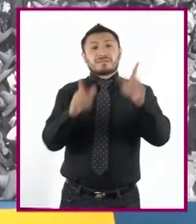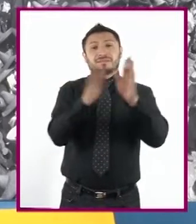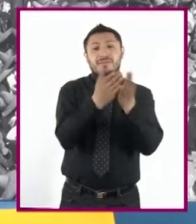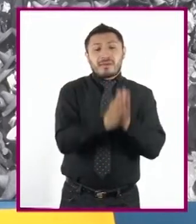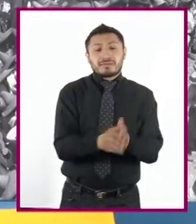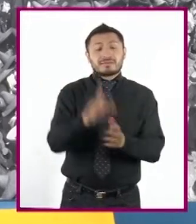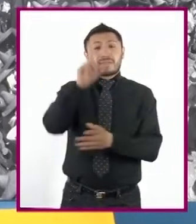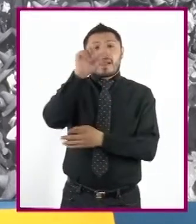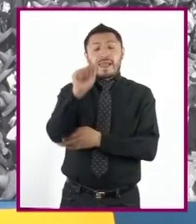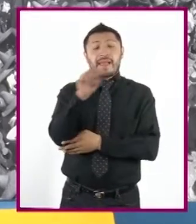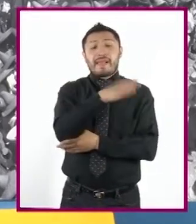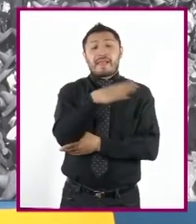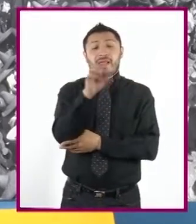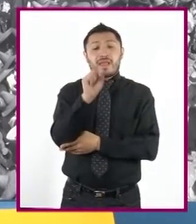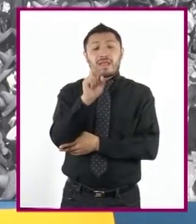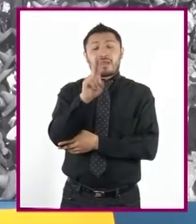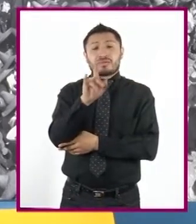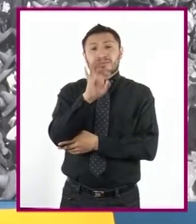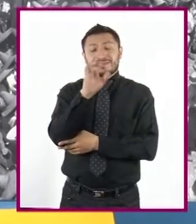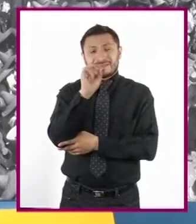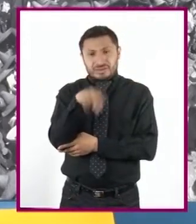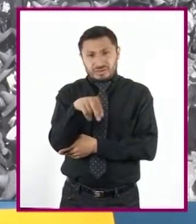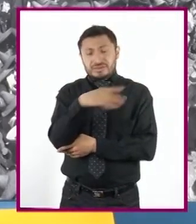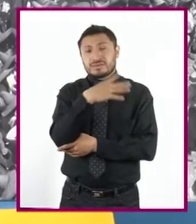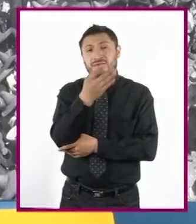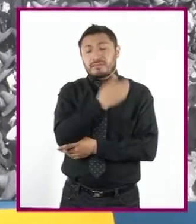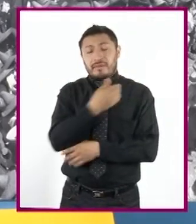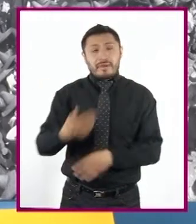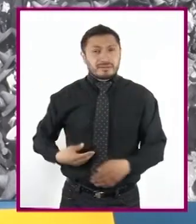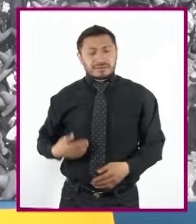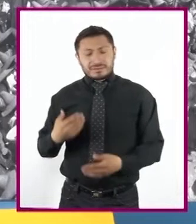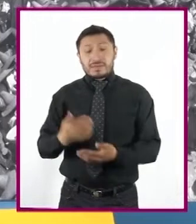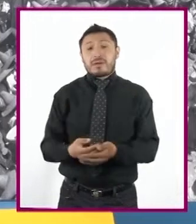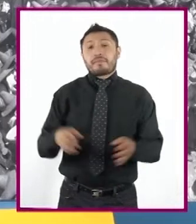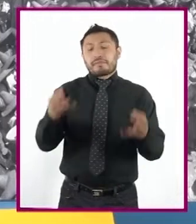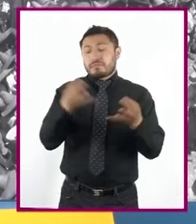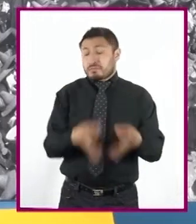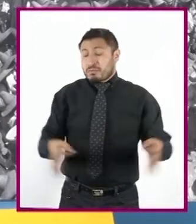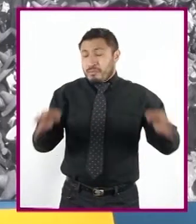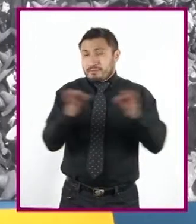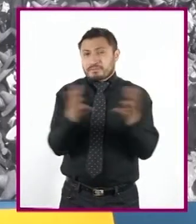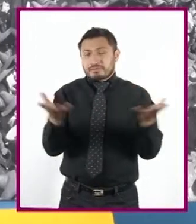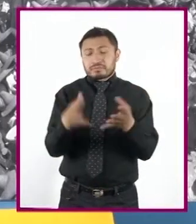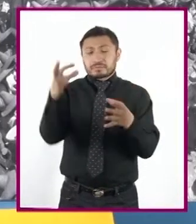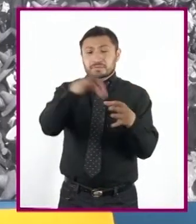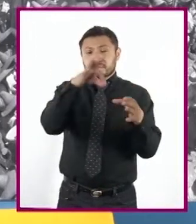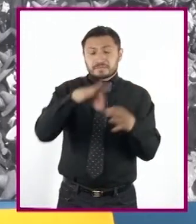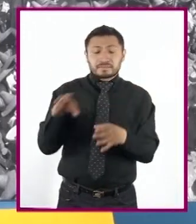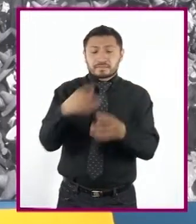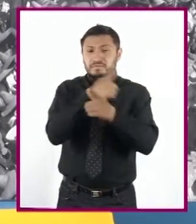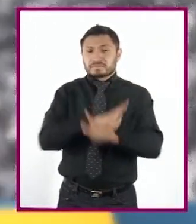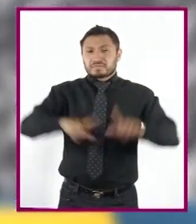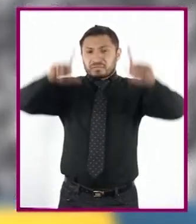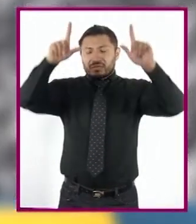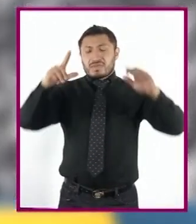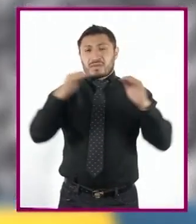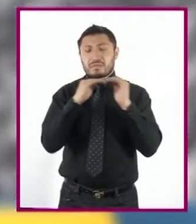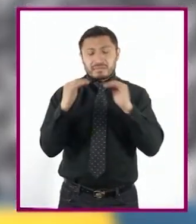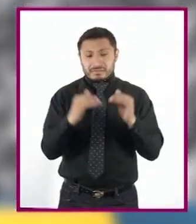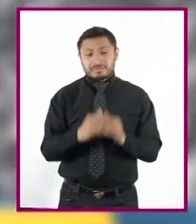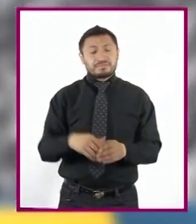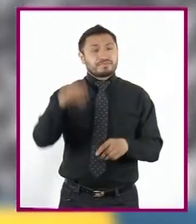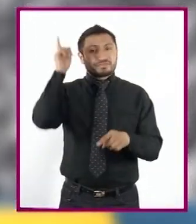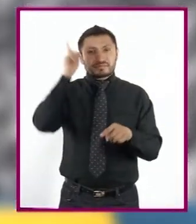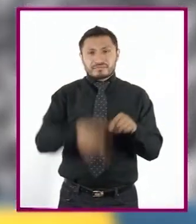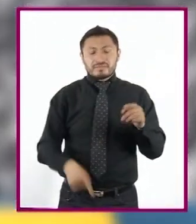La sucesión presidencial, en el que argumentaba la importancia de llevar a cabo elecciones libres y democráticas, así como eliminar